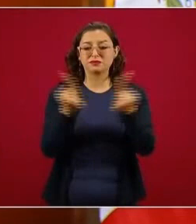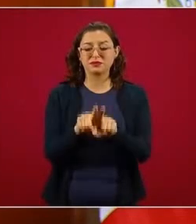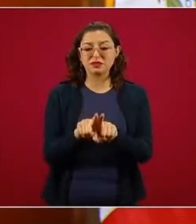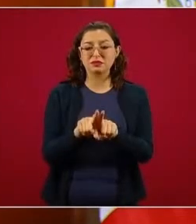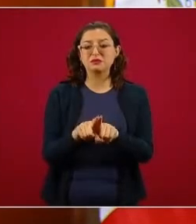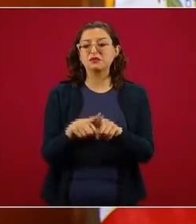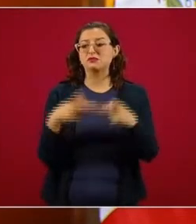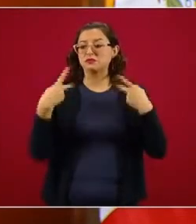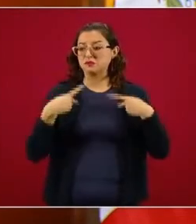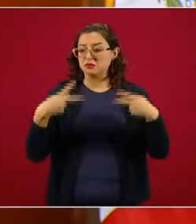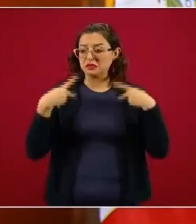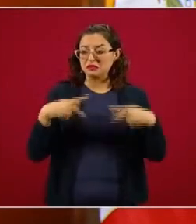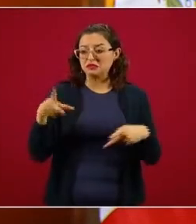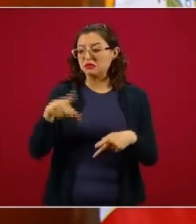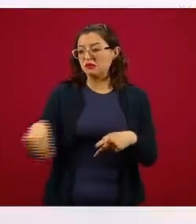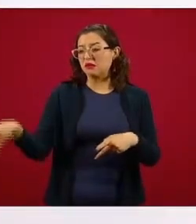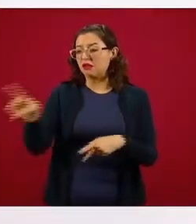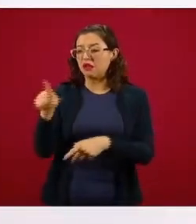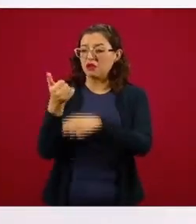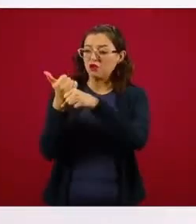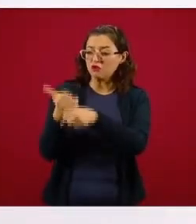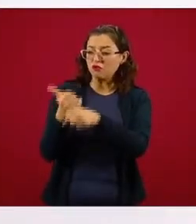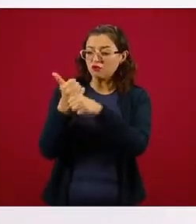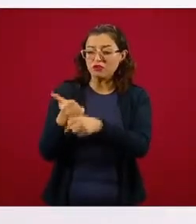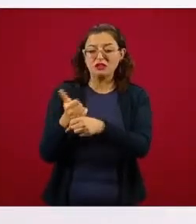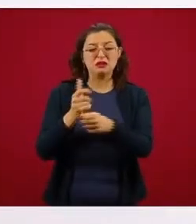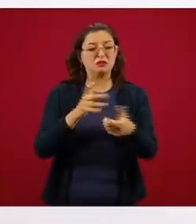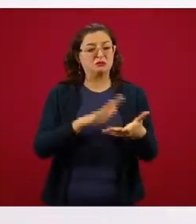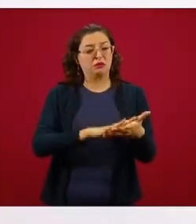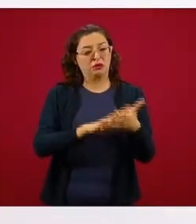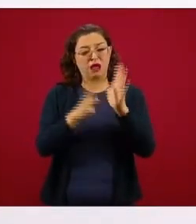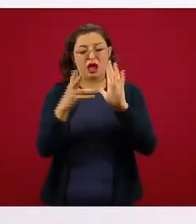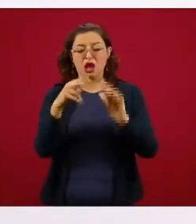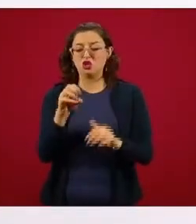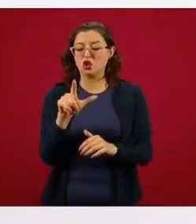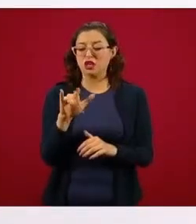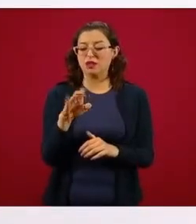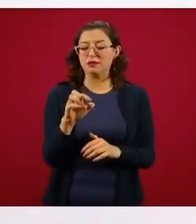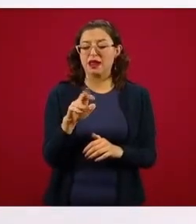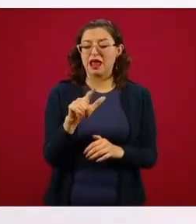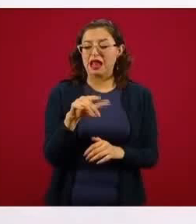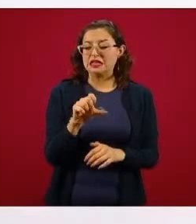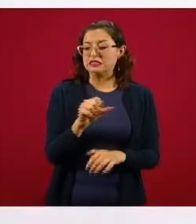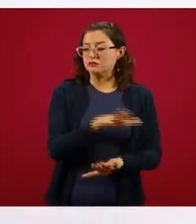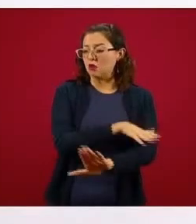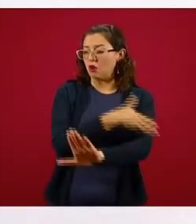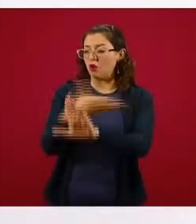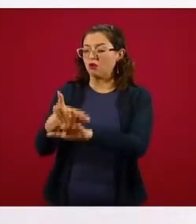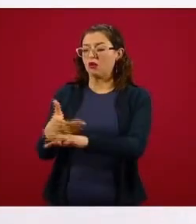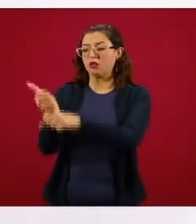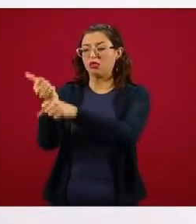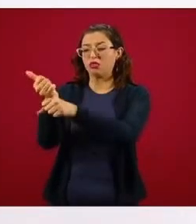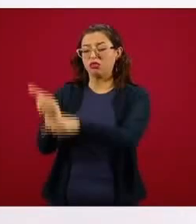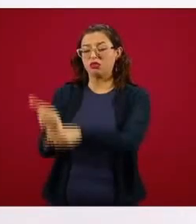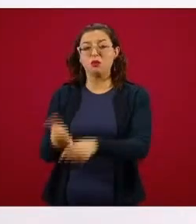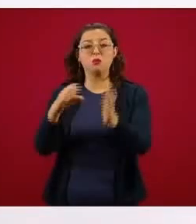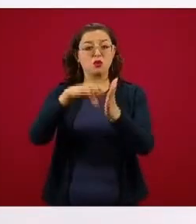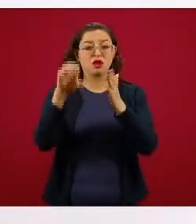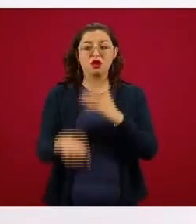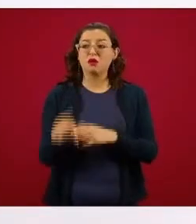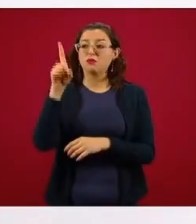del neoliberalismo, como el caso lamentable de la guardería ABC de Hermosillo,